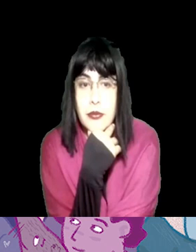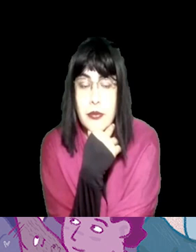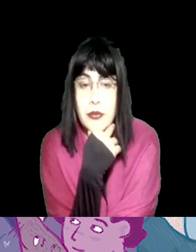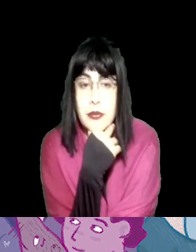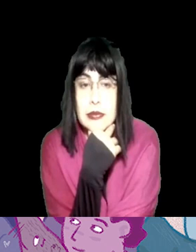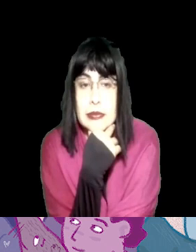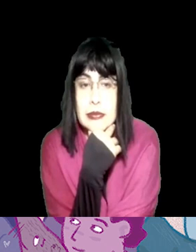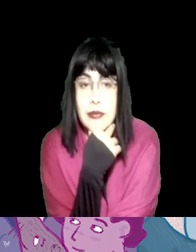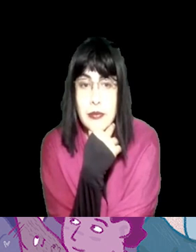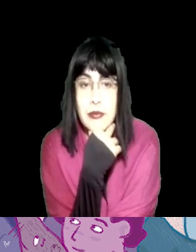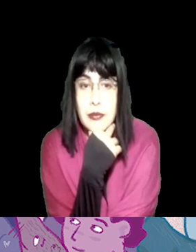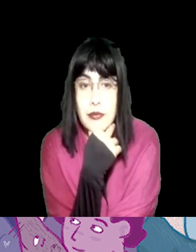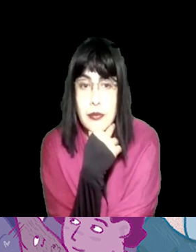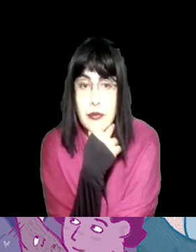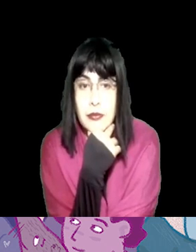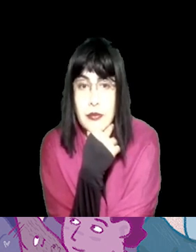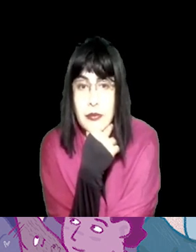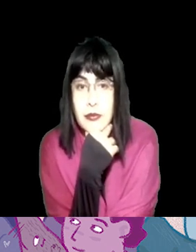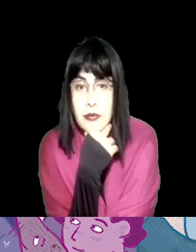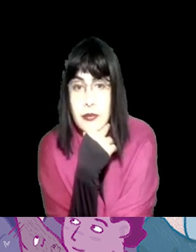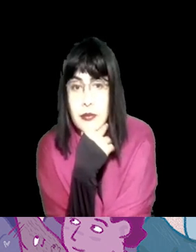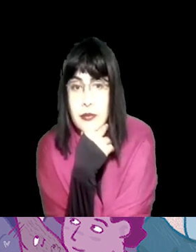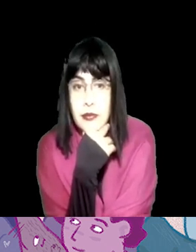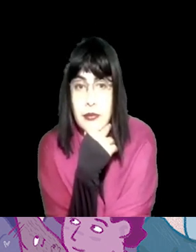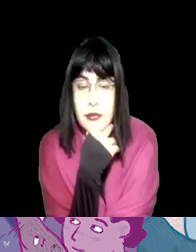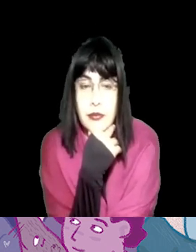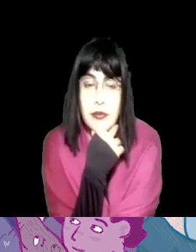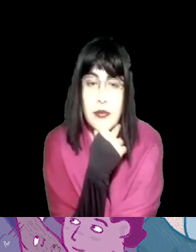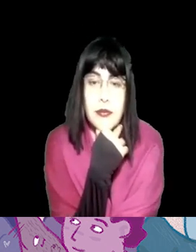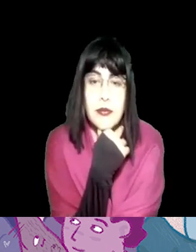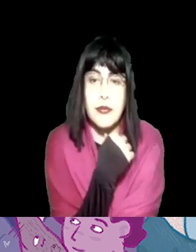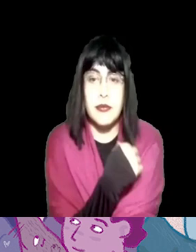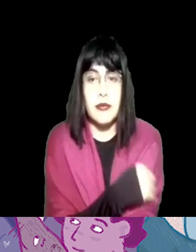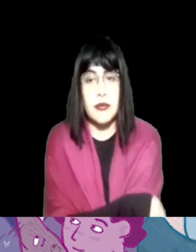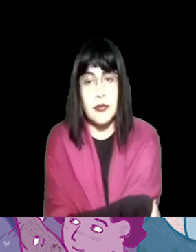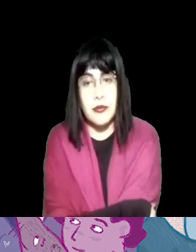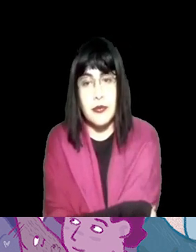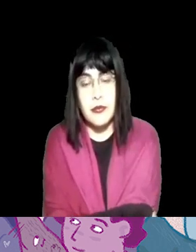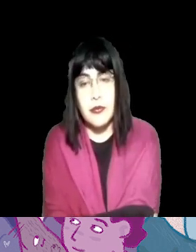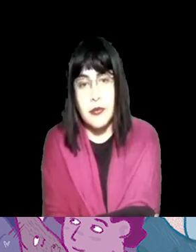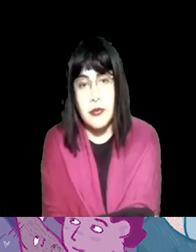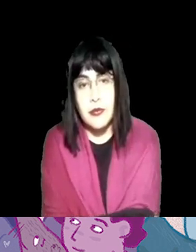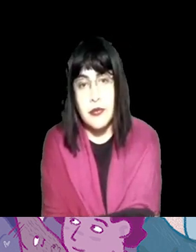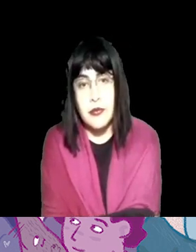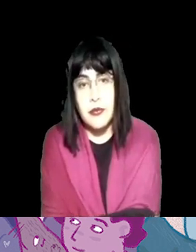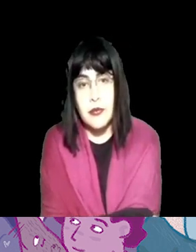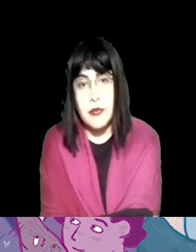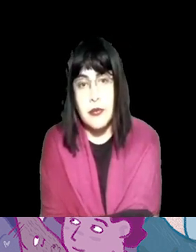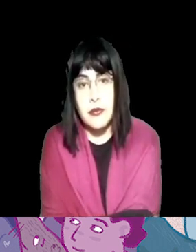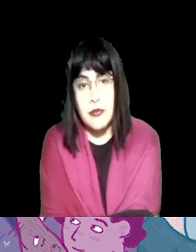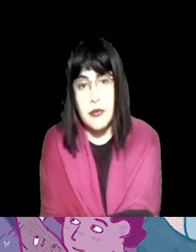por diferentes asesorías y orientaciones que se dan desde esta unidad de atenciones, que también